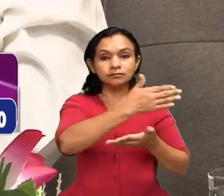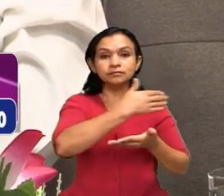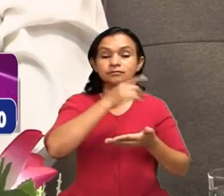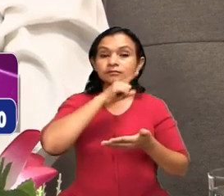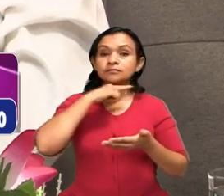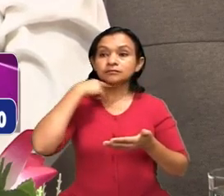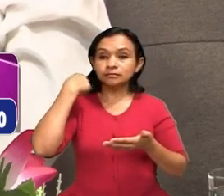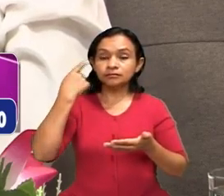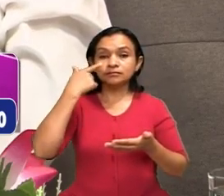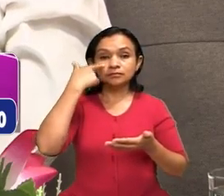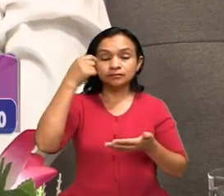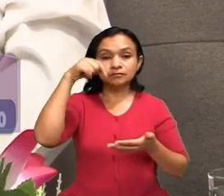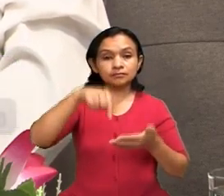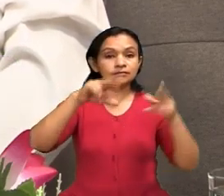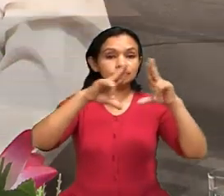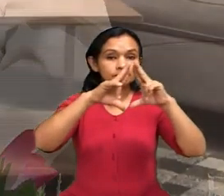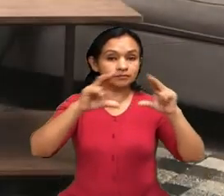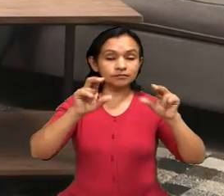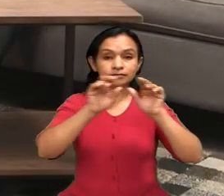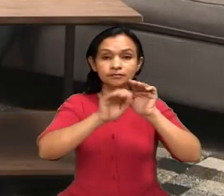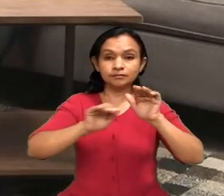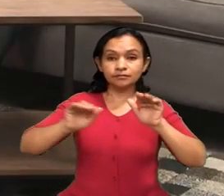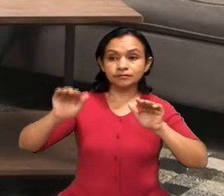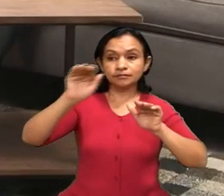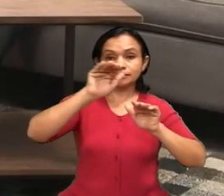legalmente. Así es. Es más,